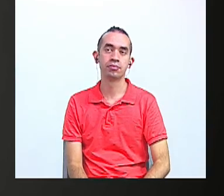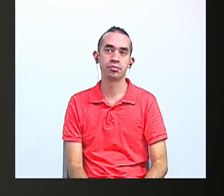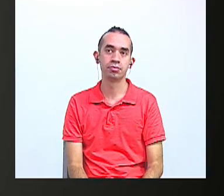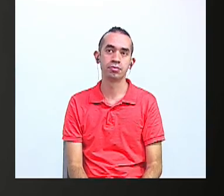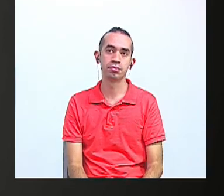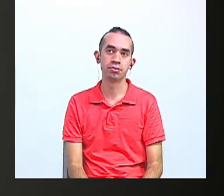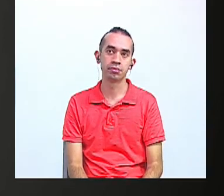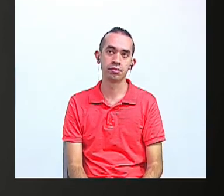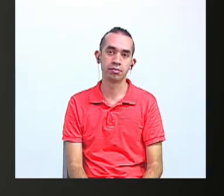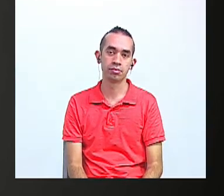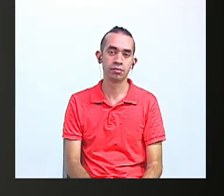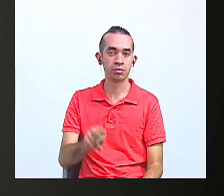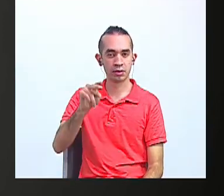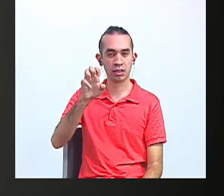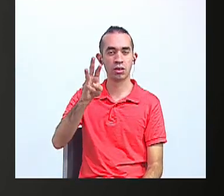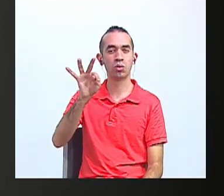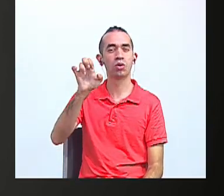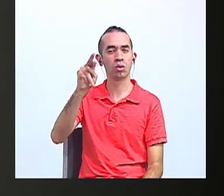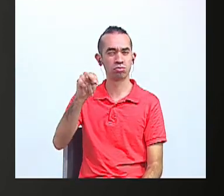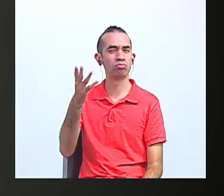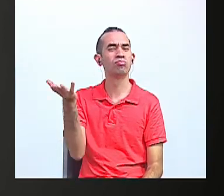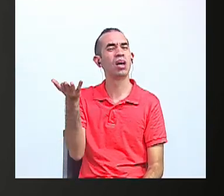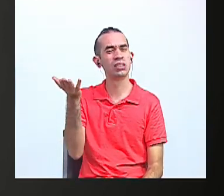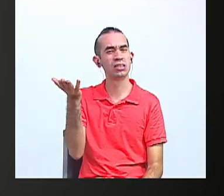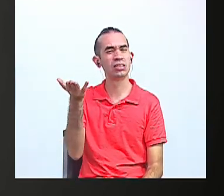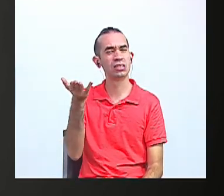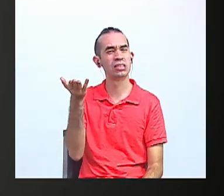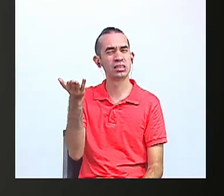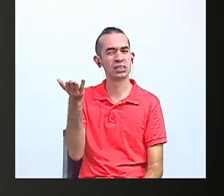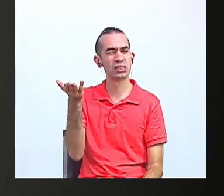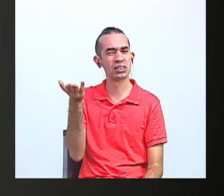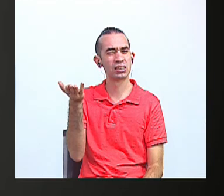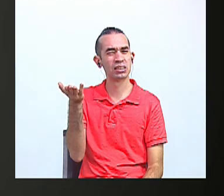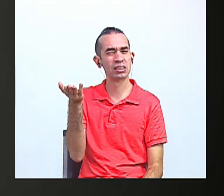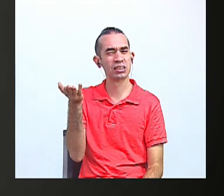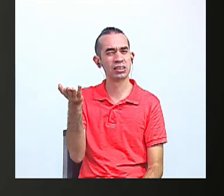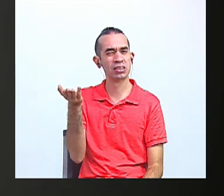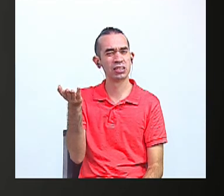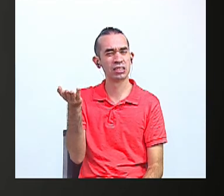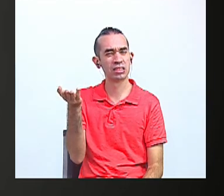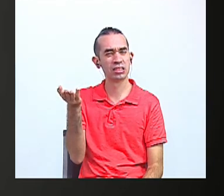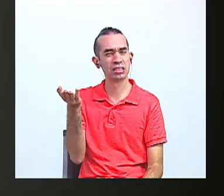Muy bien, el Newton. ¿Qué es el Newton?